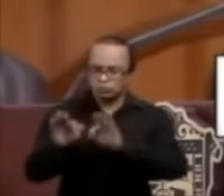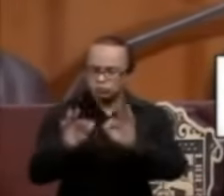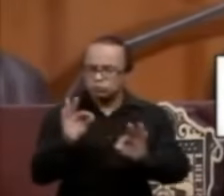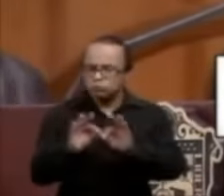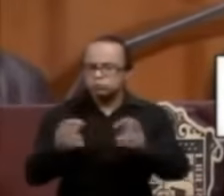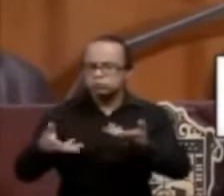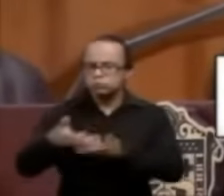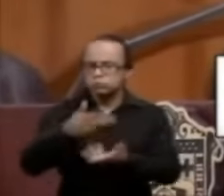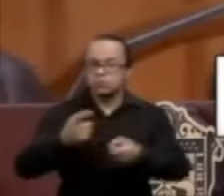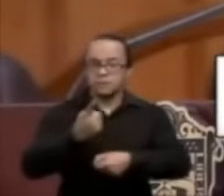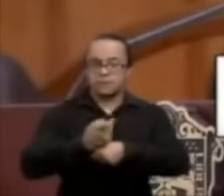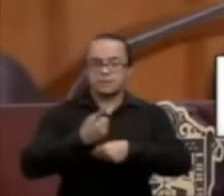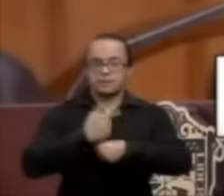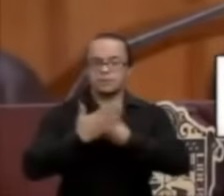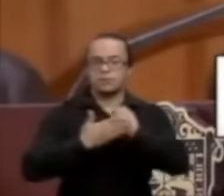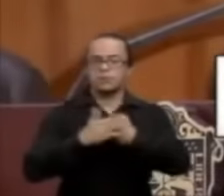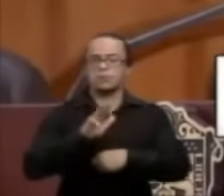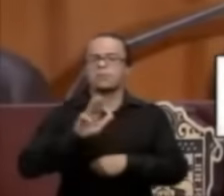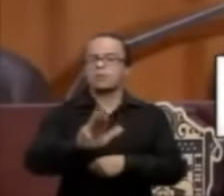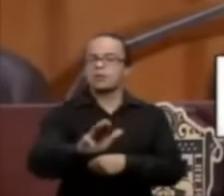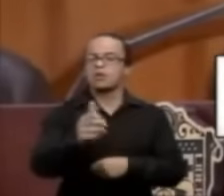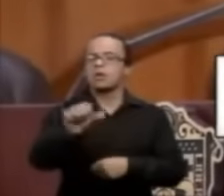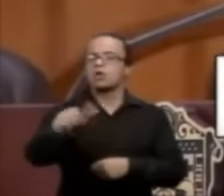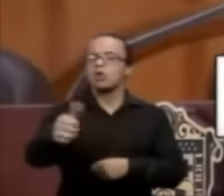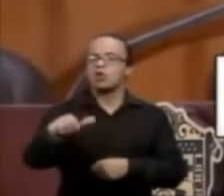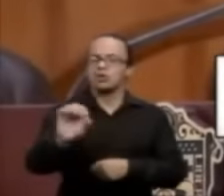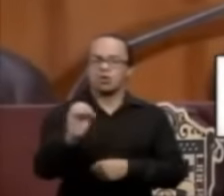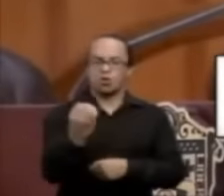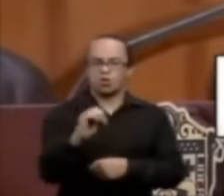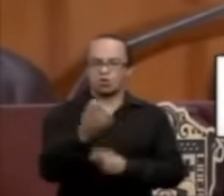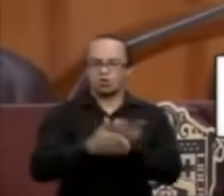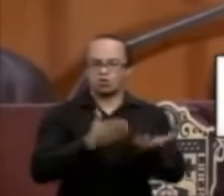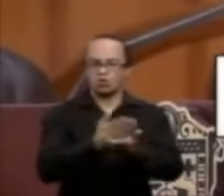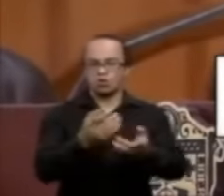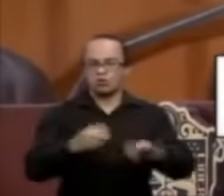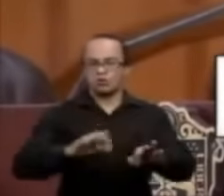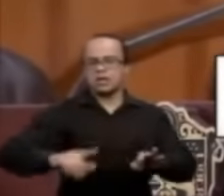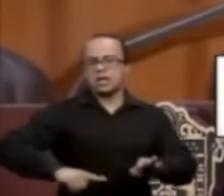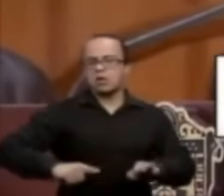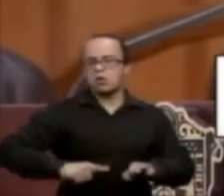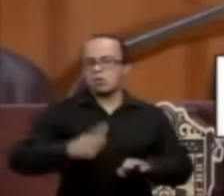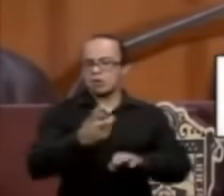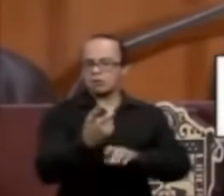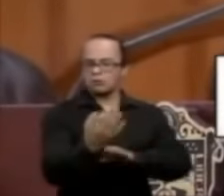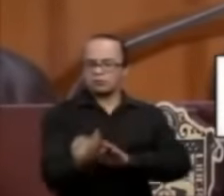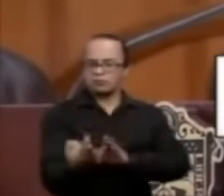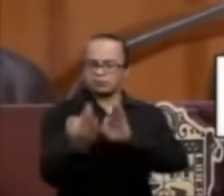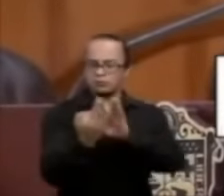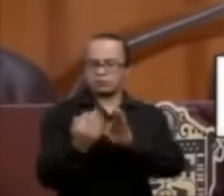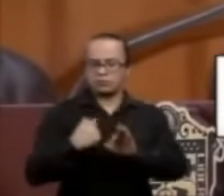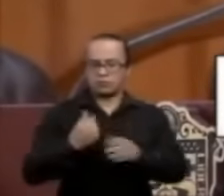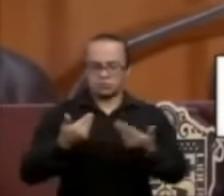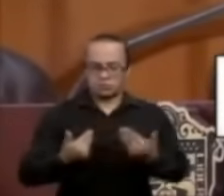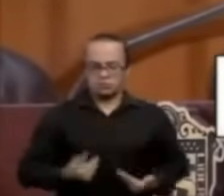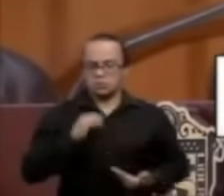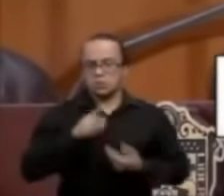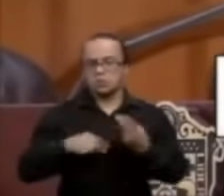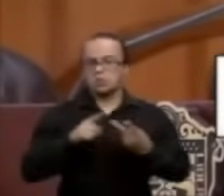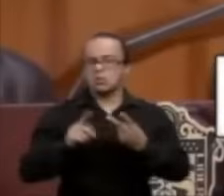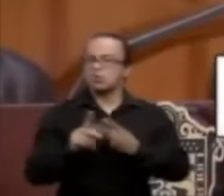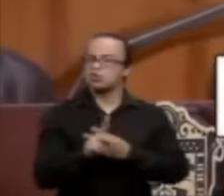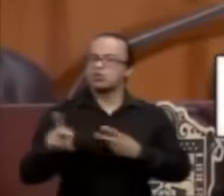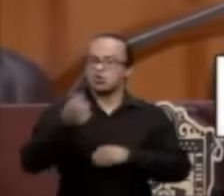llevará a cabo el próximo miércoles 11 de octubre en el Palacio de Gobierno, en donde tanto una servidora como todos